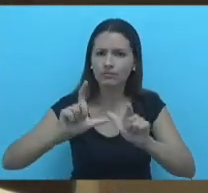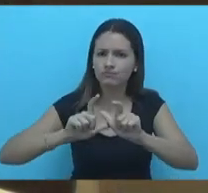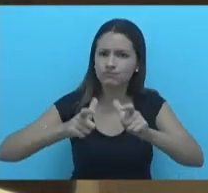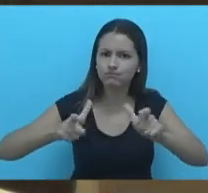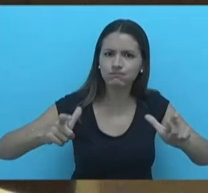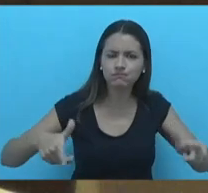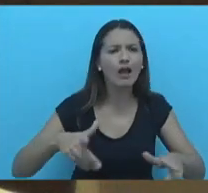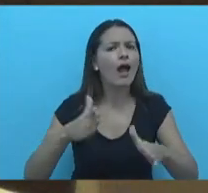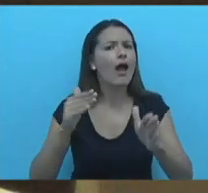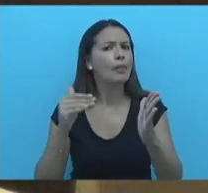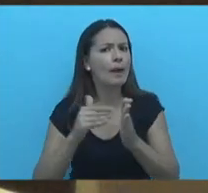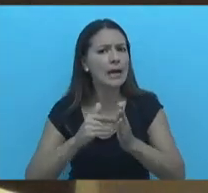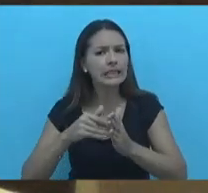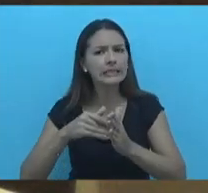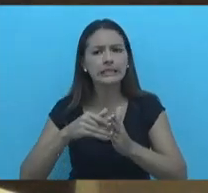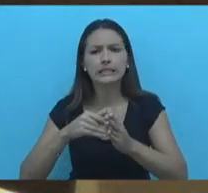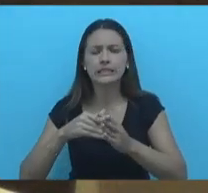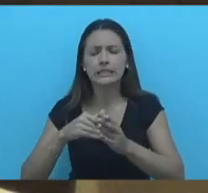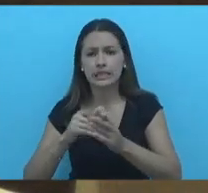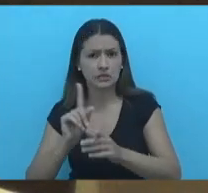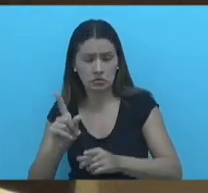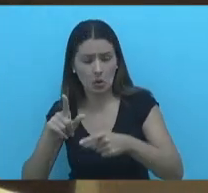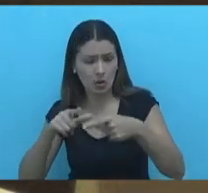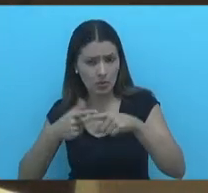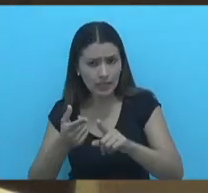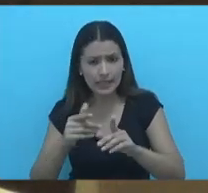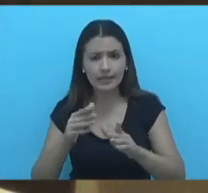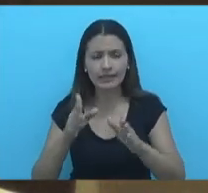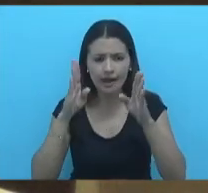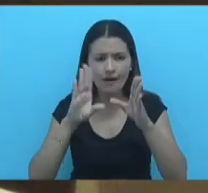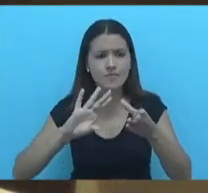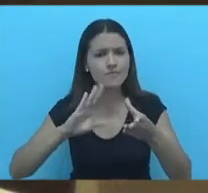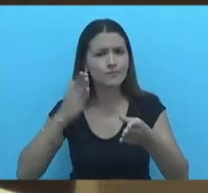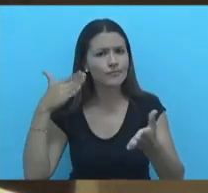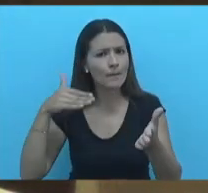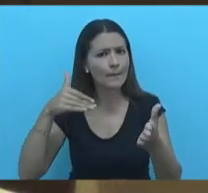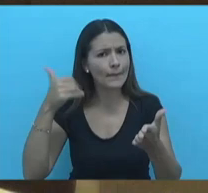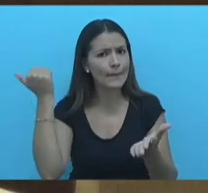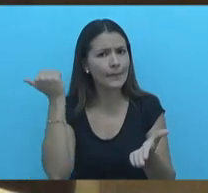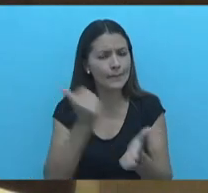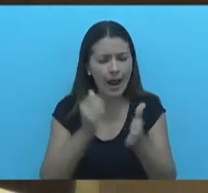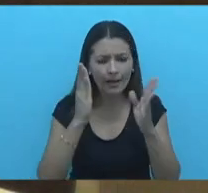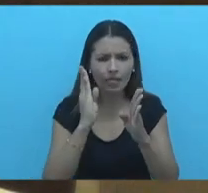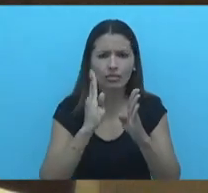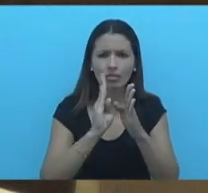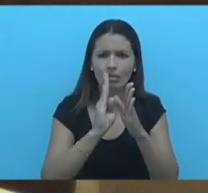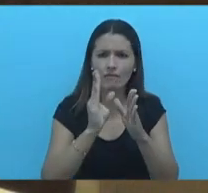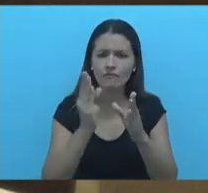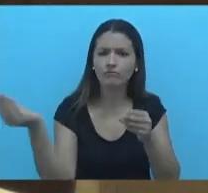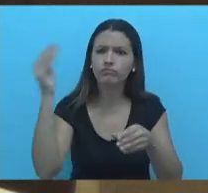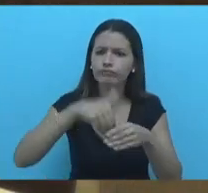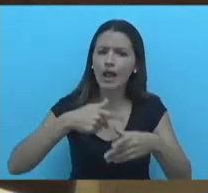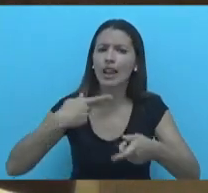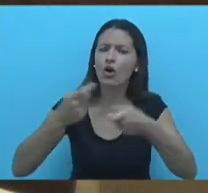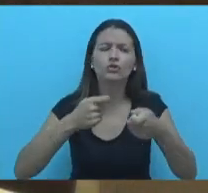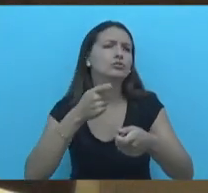orientación ideológica de un gobierno y que en definitiva marca una estrategia de inserción internacional de un país y de una región por los